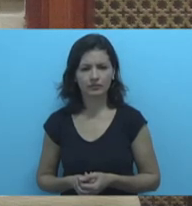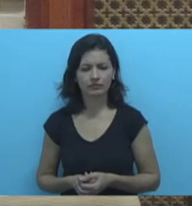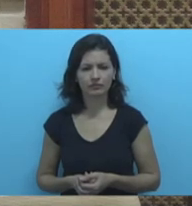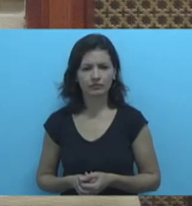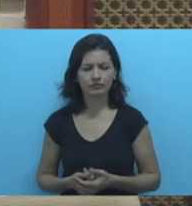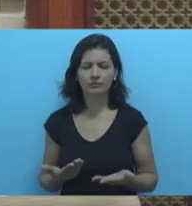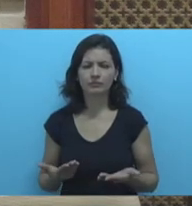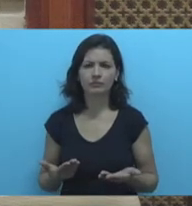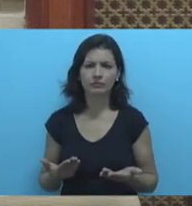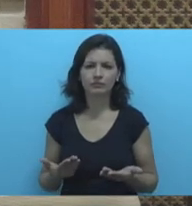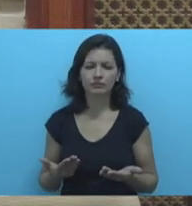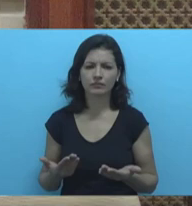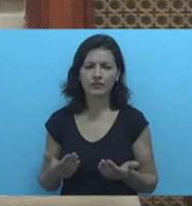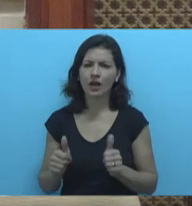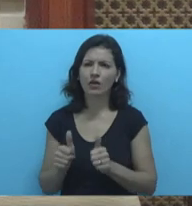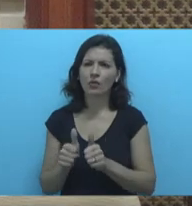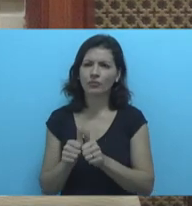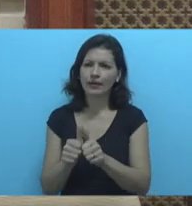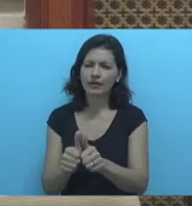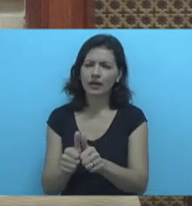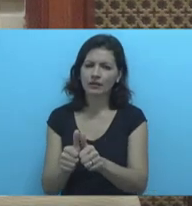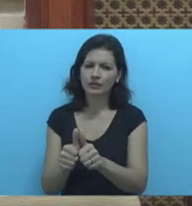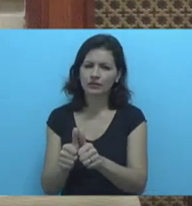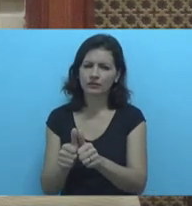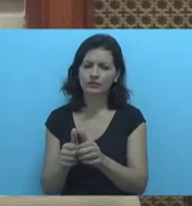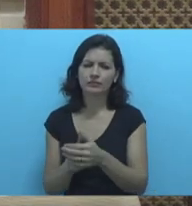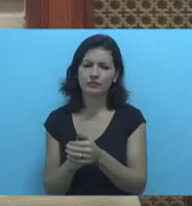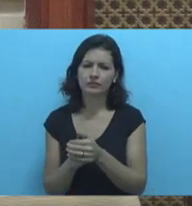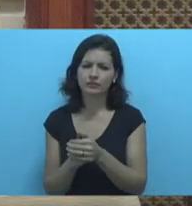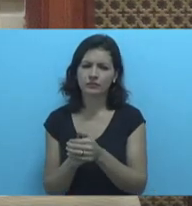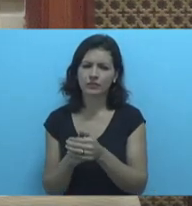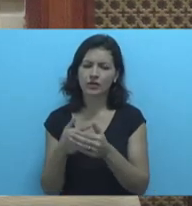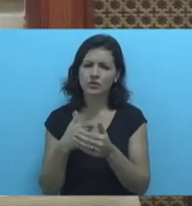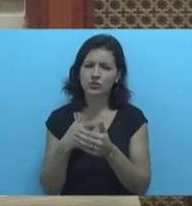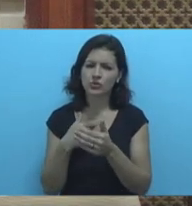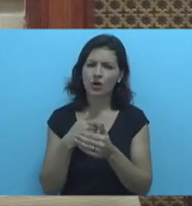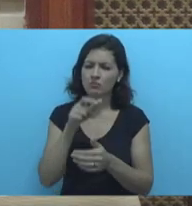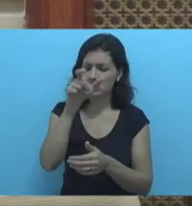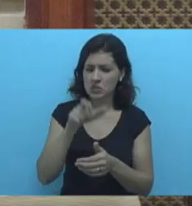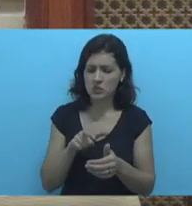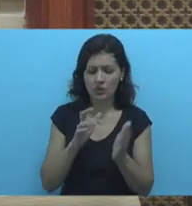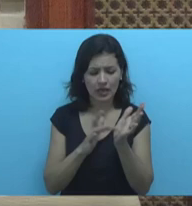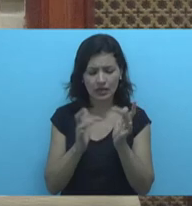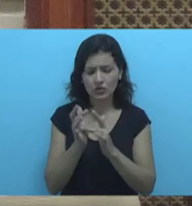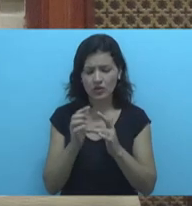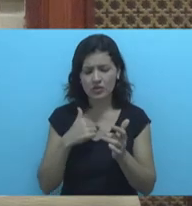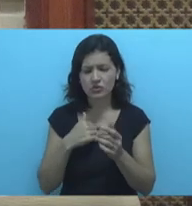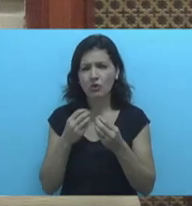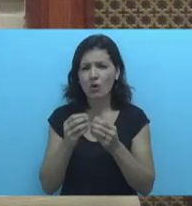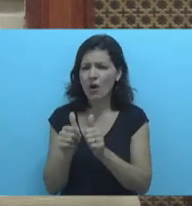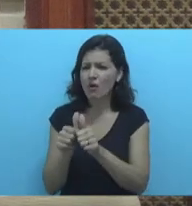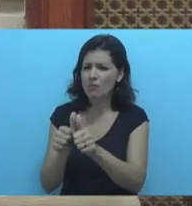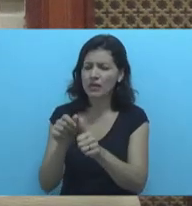Acompañar ese proceso, en mi caso como cristiano, como católico, lo hice desde la oración, y así se lo hice